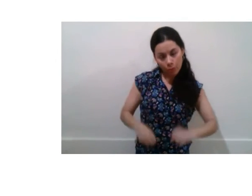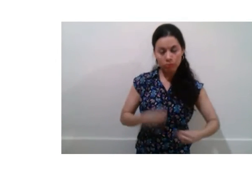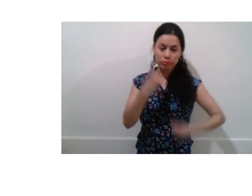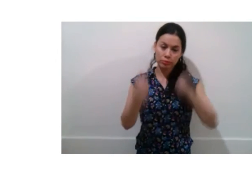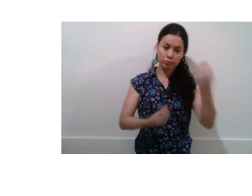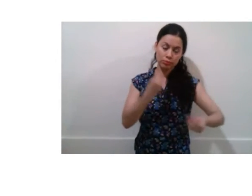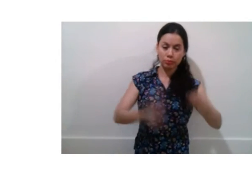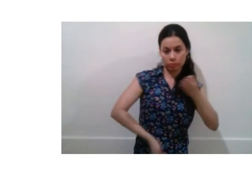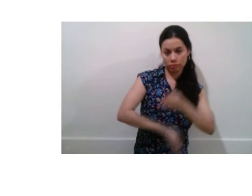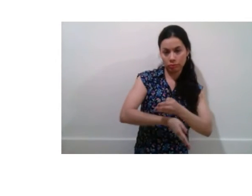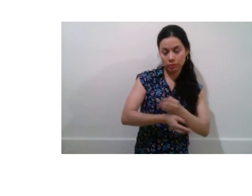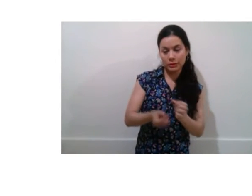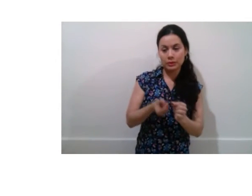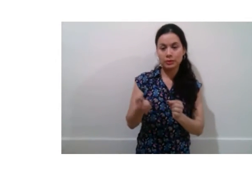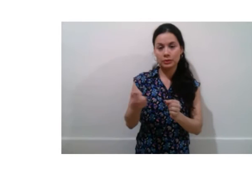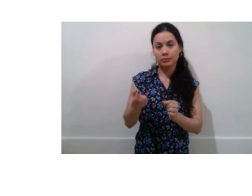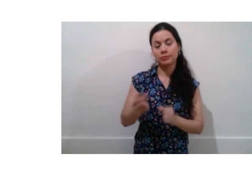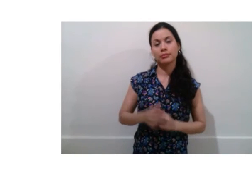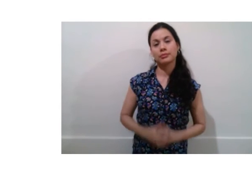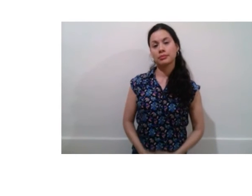la siguiente aproximación.